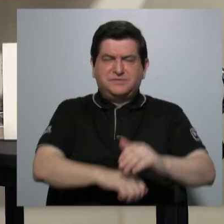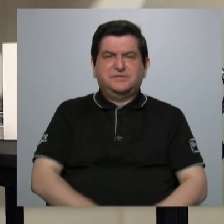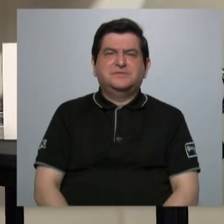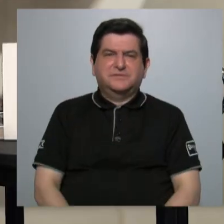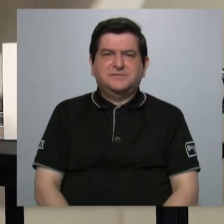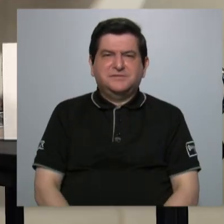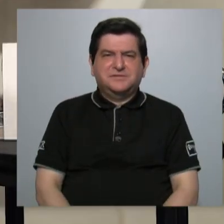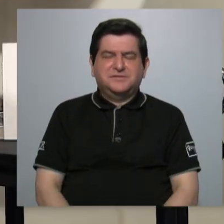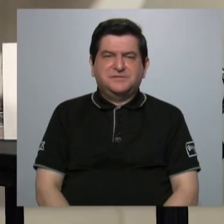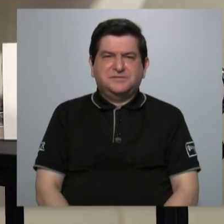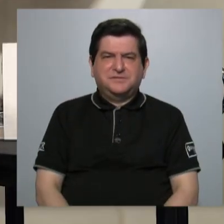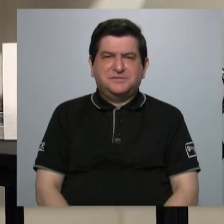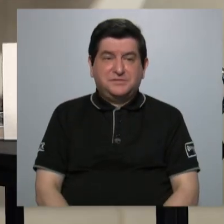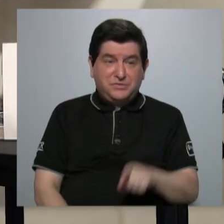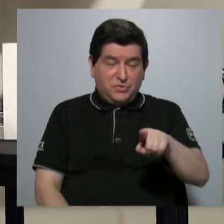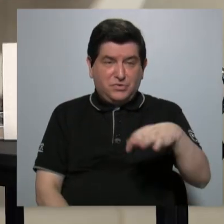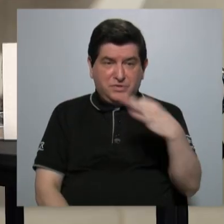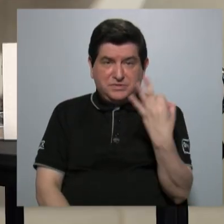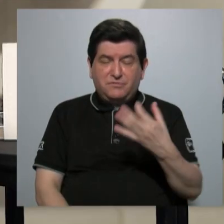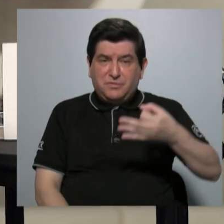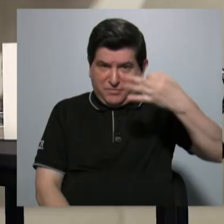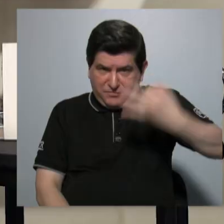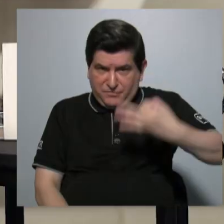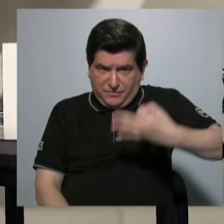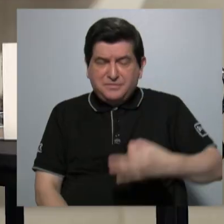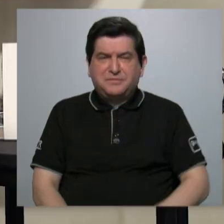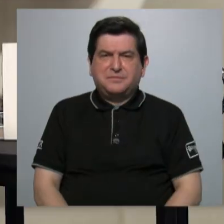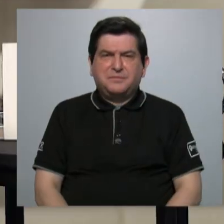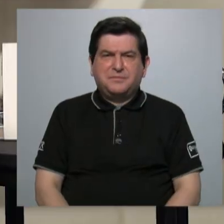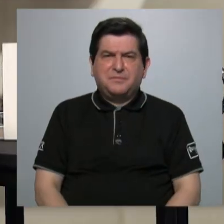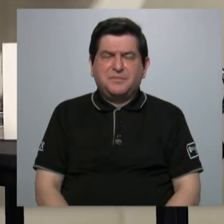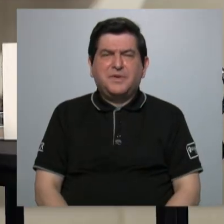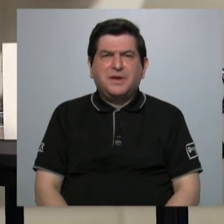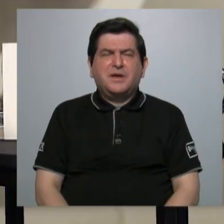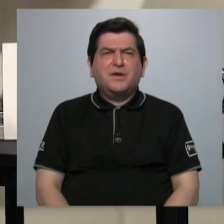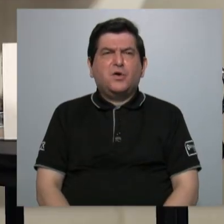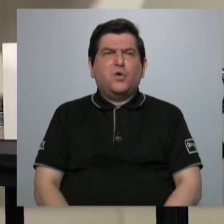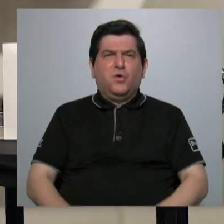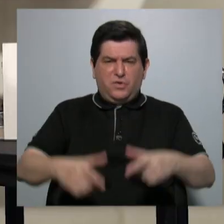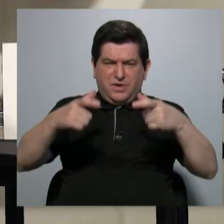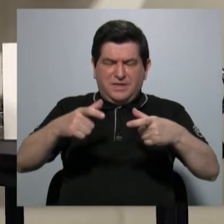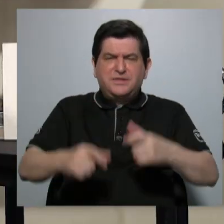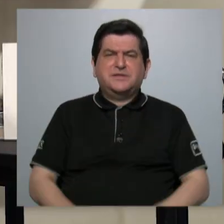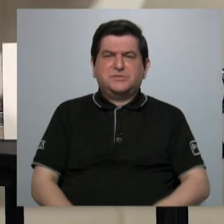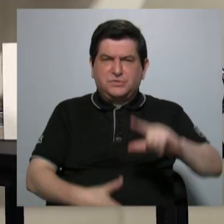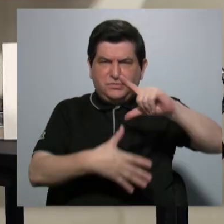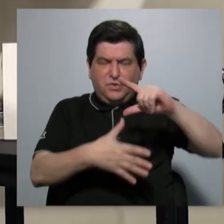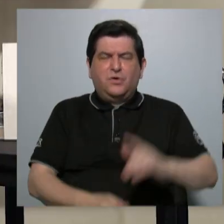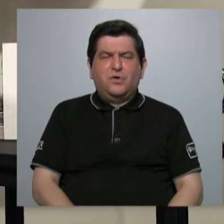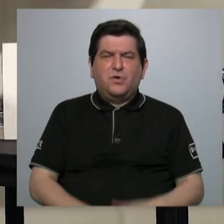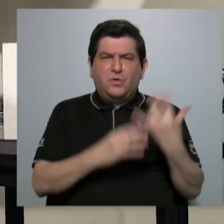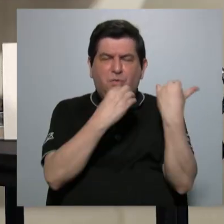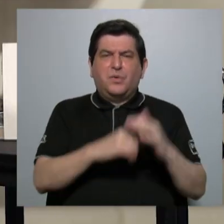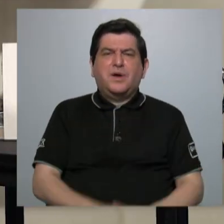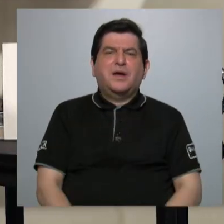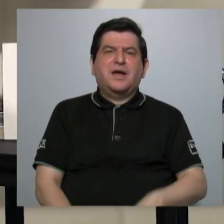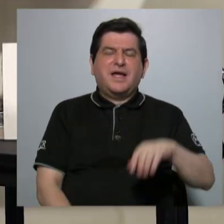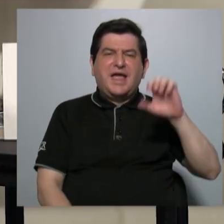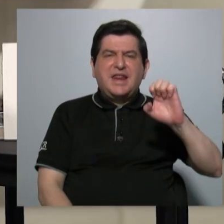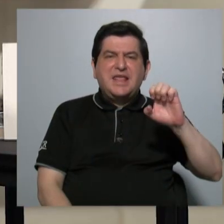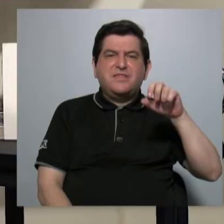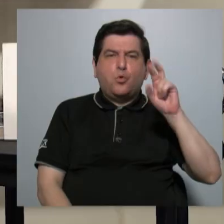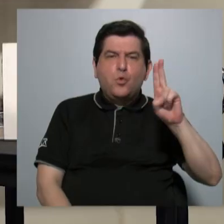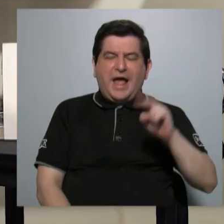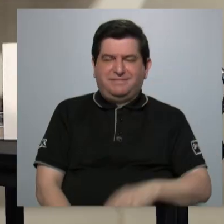como que se asienta con el disco Latinoamérica son en la flauta la maestra Enido